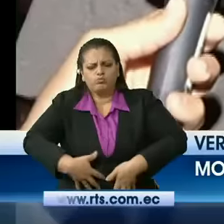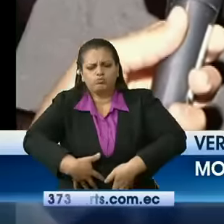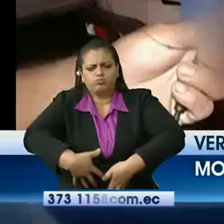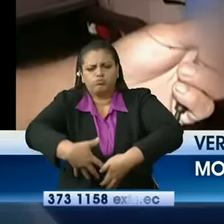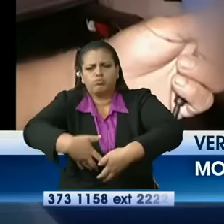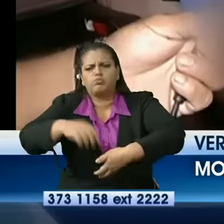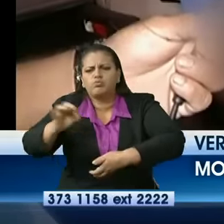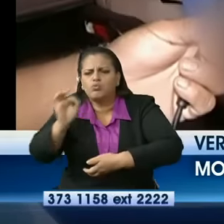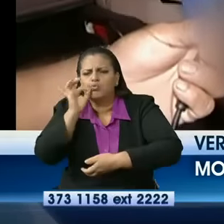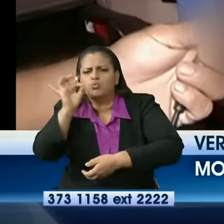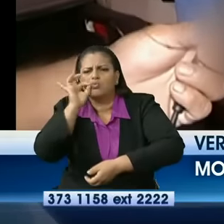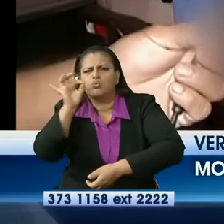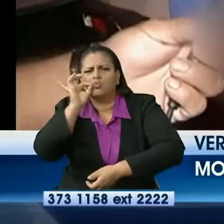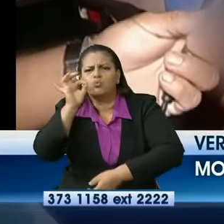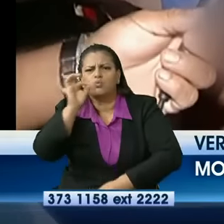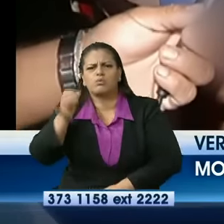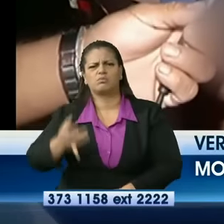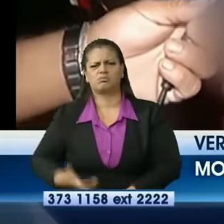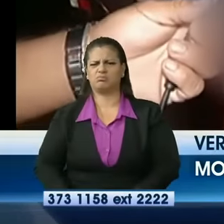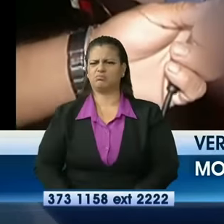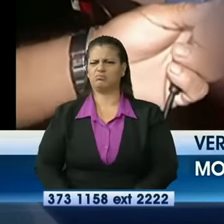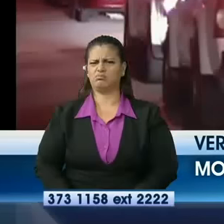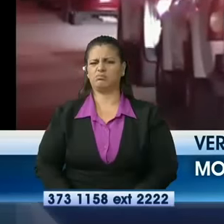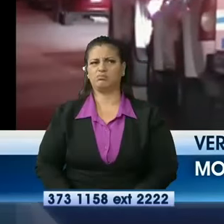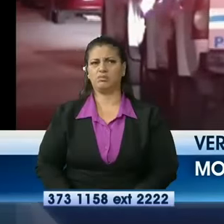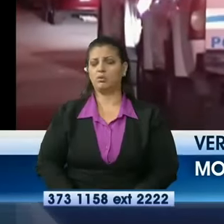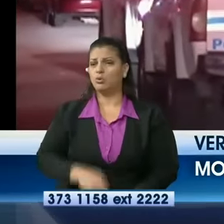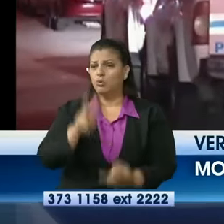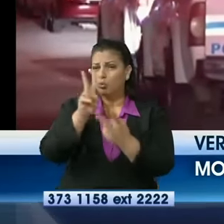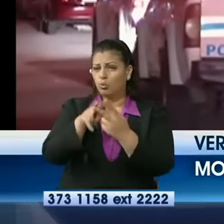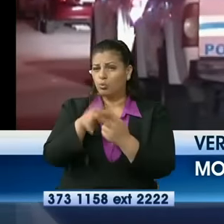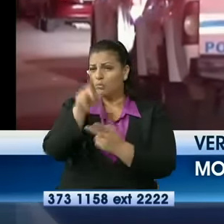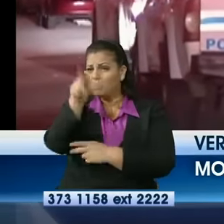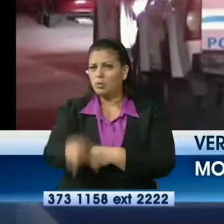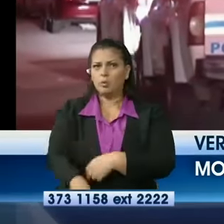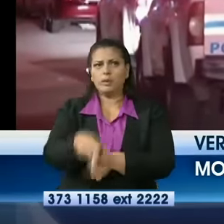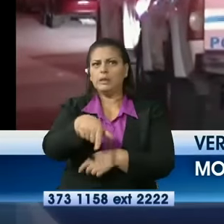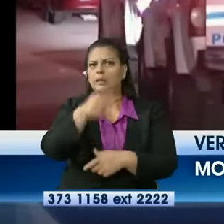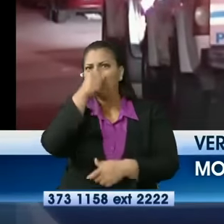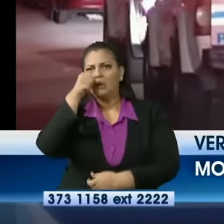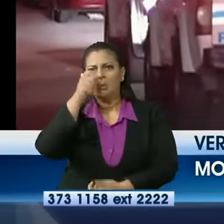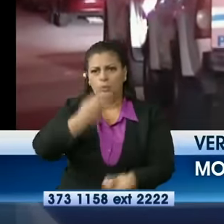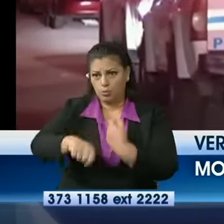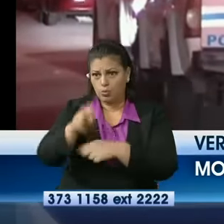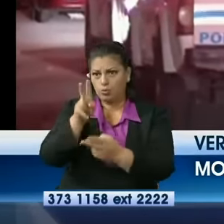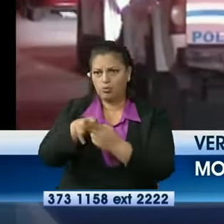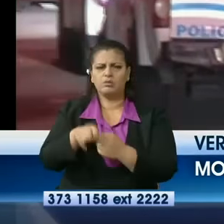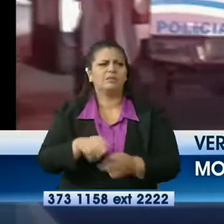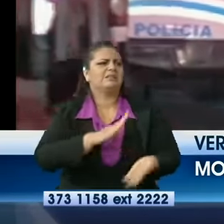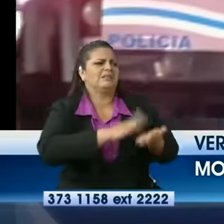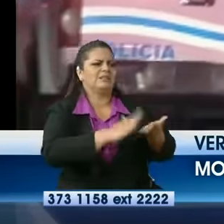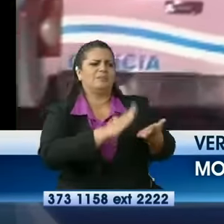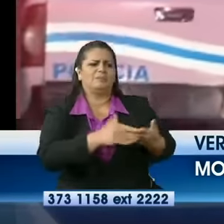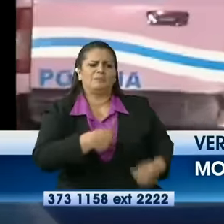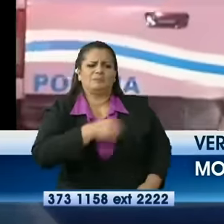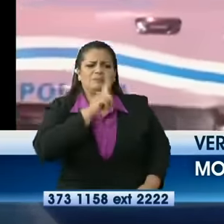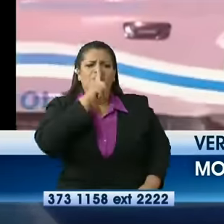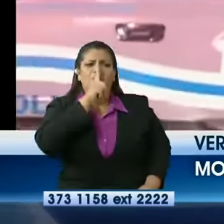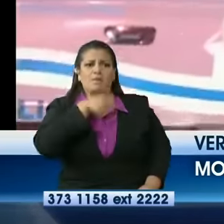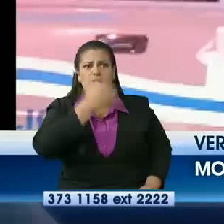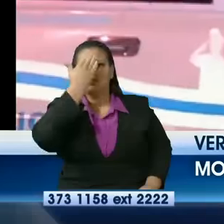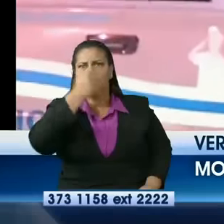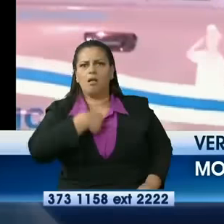negrito. ¿En este caso ya tienen identificada a la persona que expende este tipo de sustancias? Escúchame, yo no puedo hablar de eso porque incluso usted sabe que